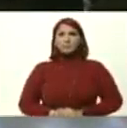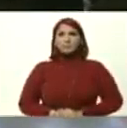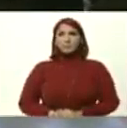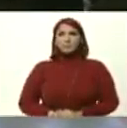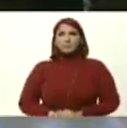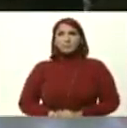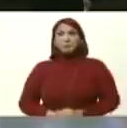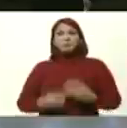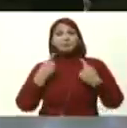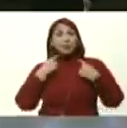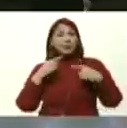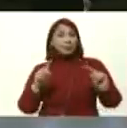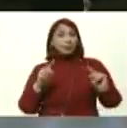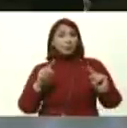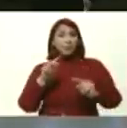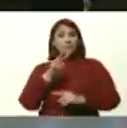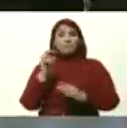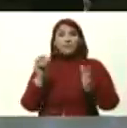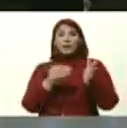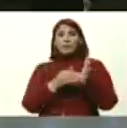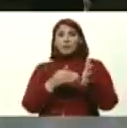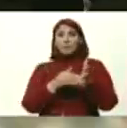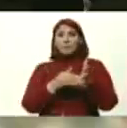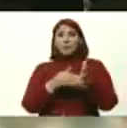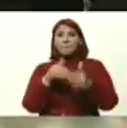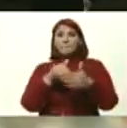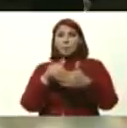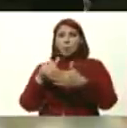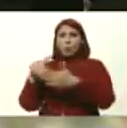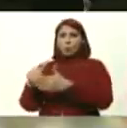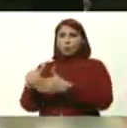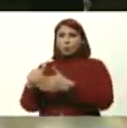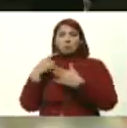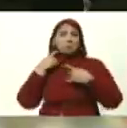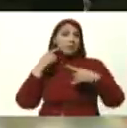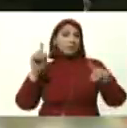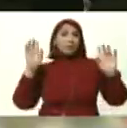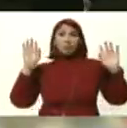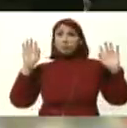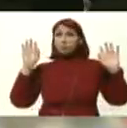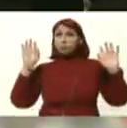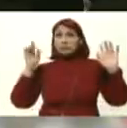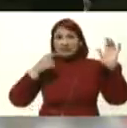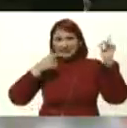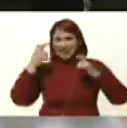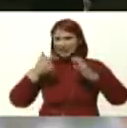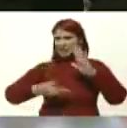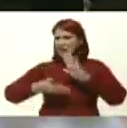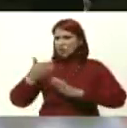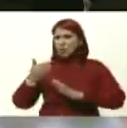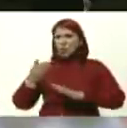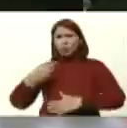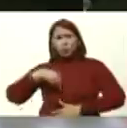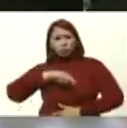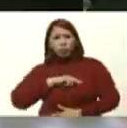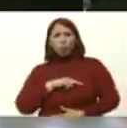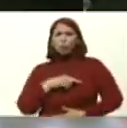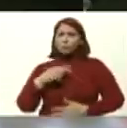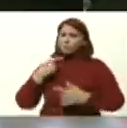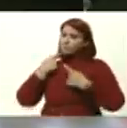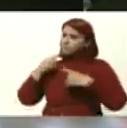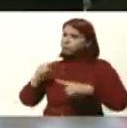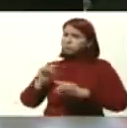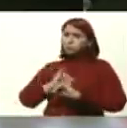2007. La perdimos por 20.000 votos. Perdimos. Comandante Chávez salió ahí mismo, hemos perdido.